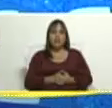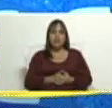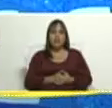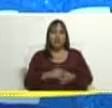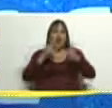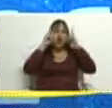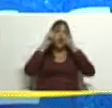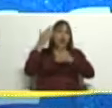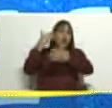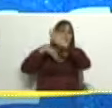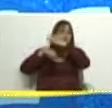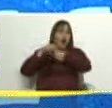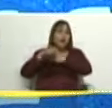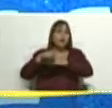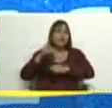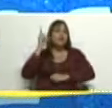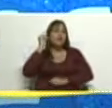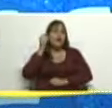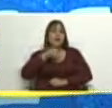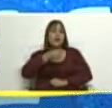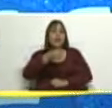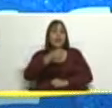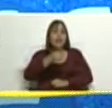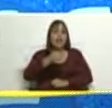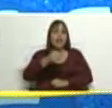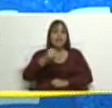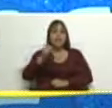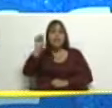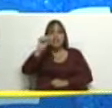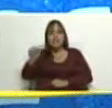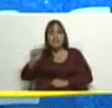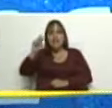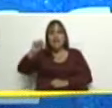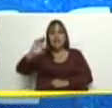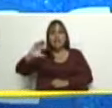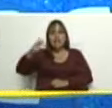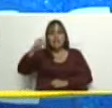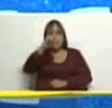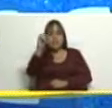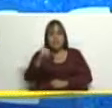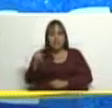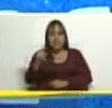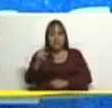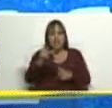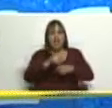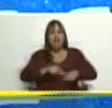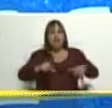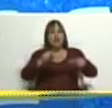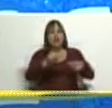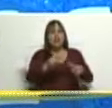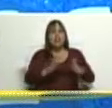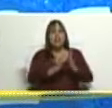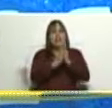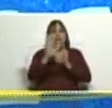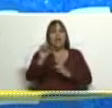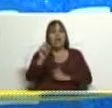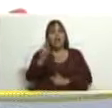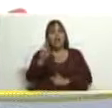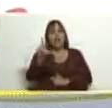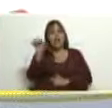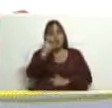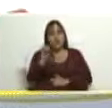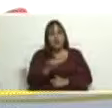fotografía que le tomó la periodista Laura Sánchez en el cuartel San Carlos, en el mes de febrero de